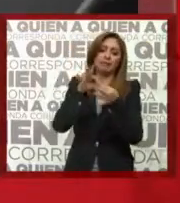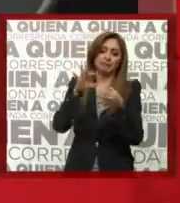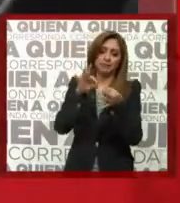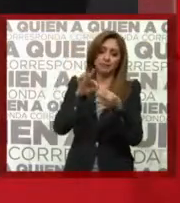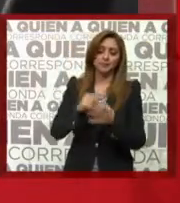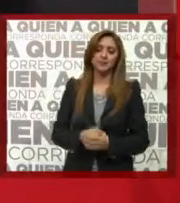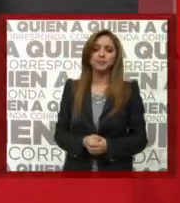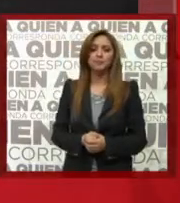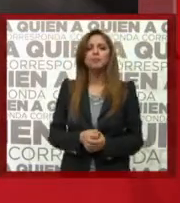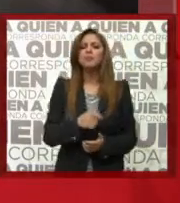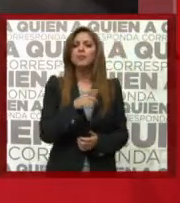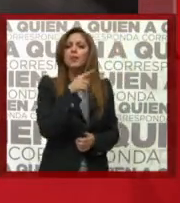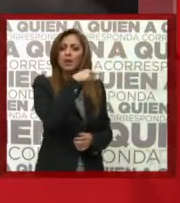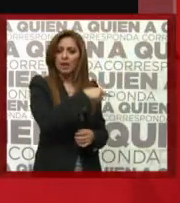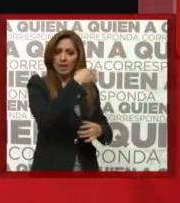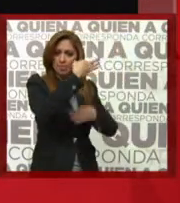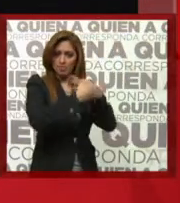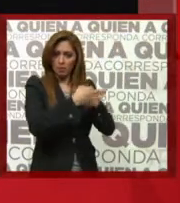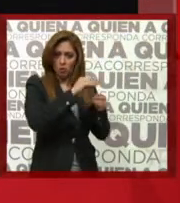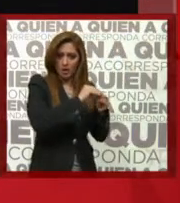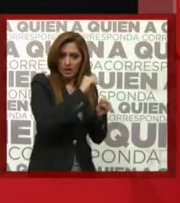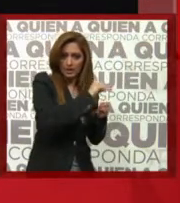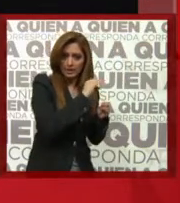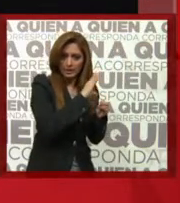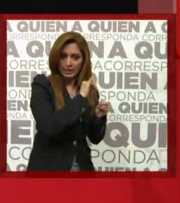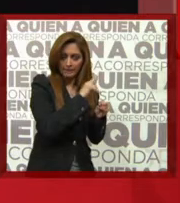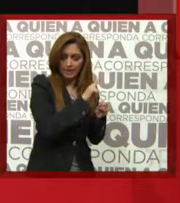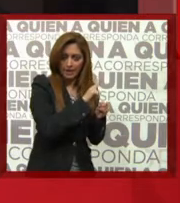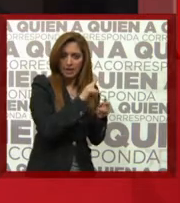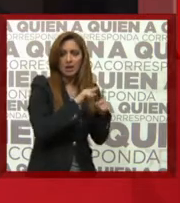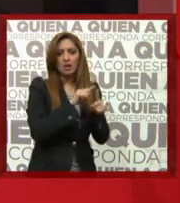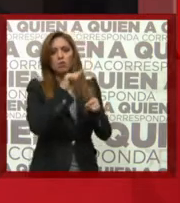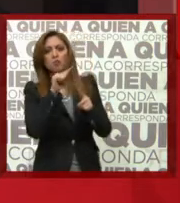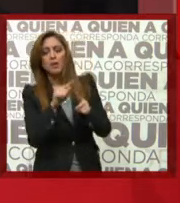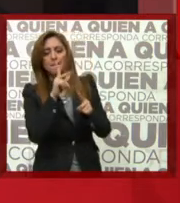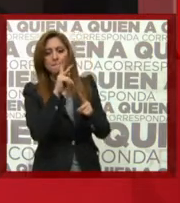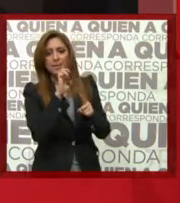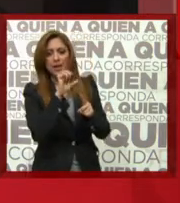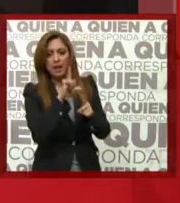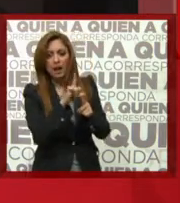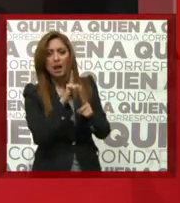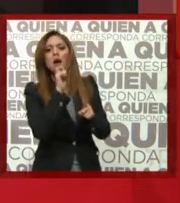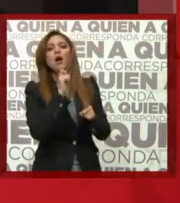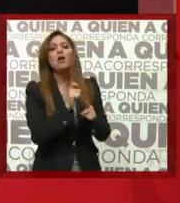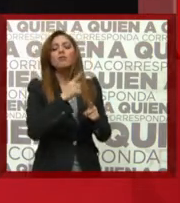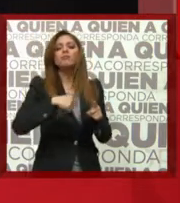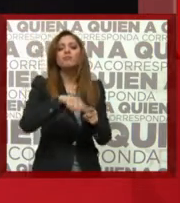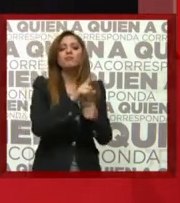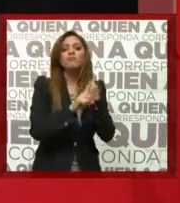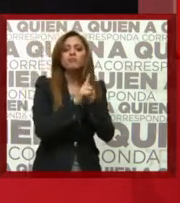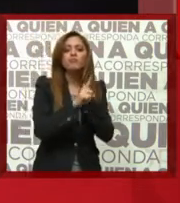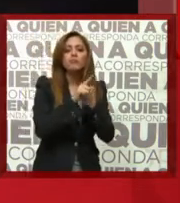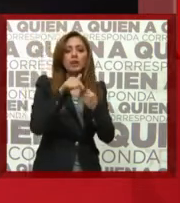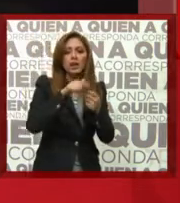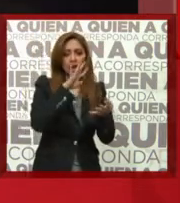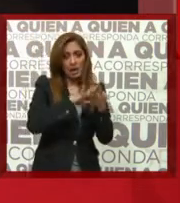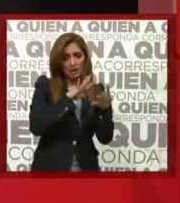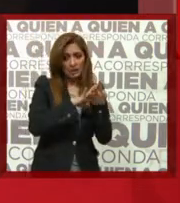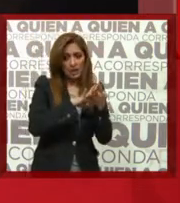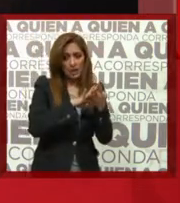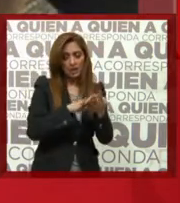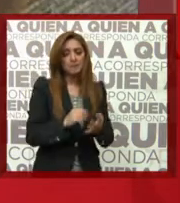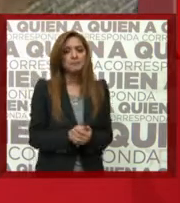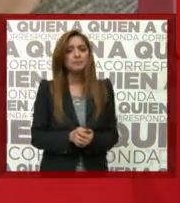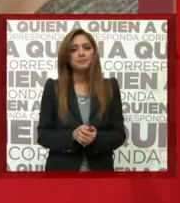Porque pasa de un tribunal civil, te pasas a uno penal, porque ya hay un delito penal que podría acabar alguien en la cárcel, por eso. No, y en